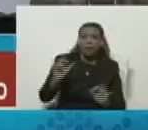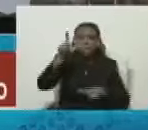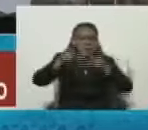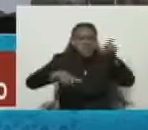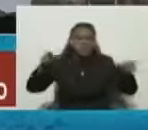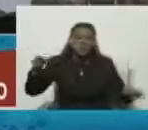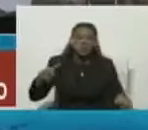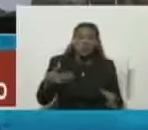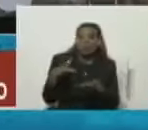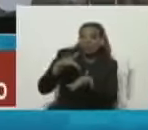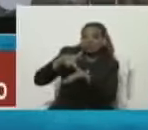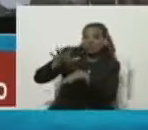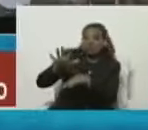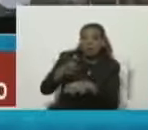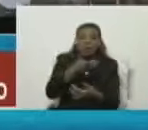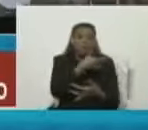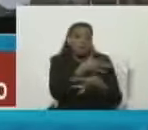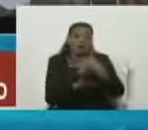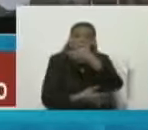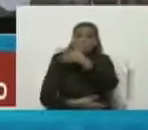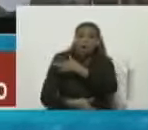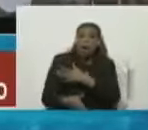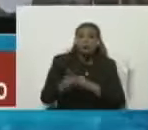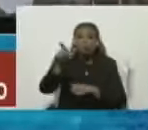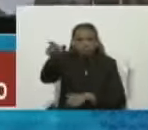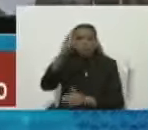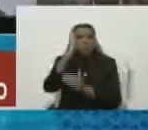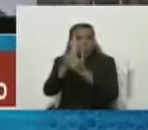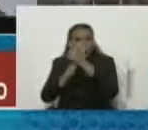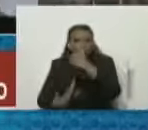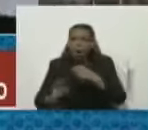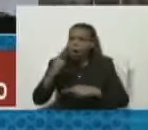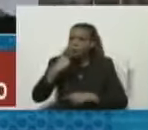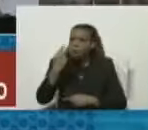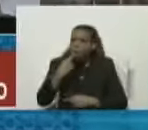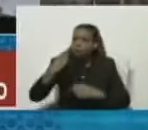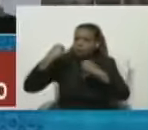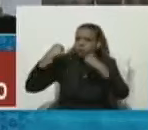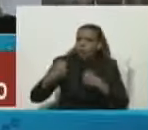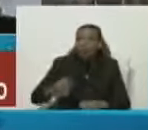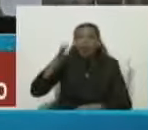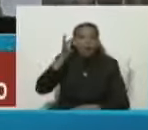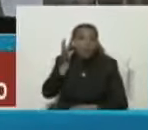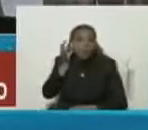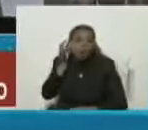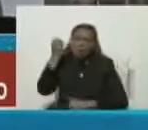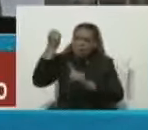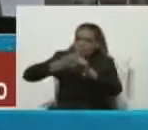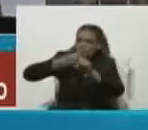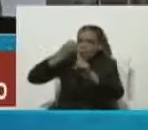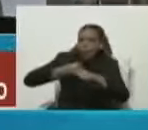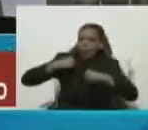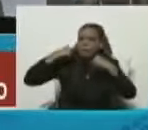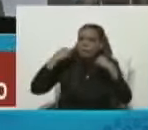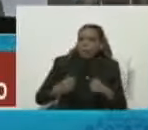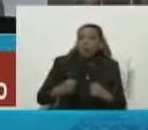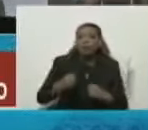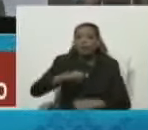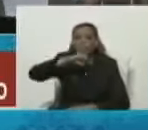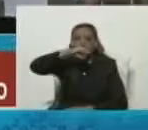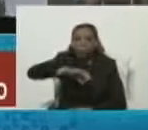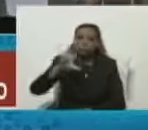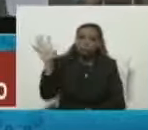gente clasista y oligarca. Corre sangre roja de mujeres aguerridas y